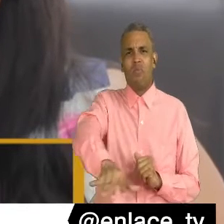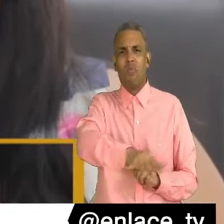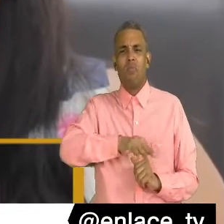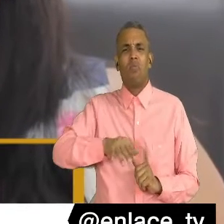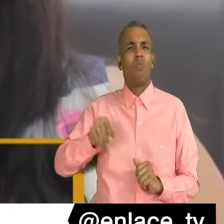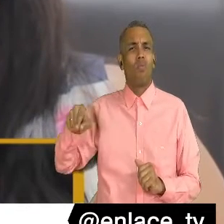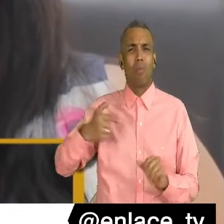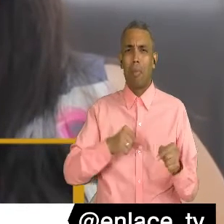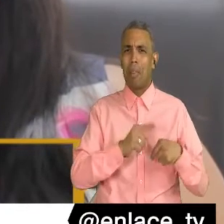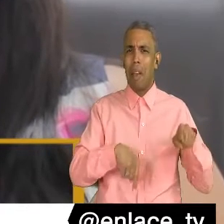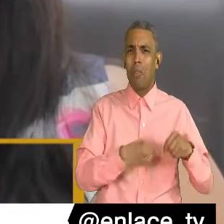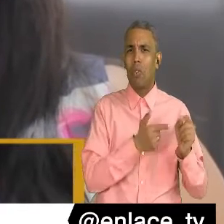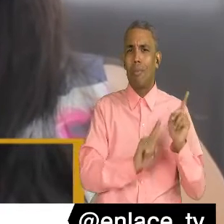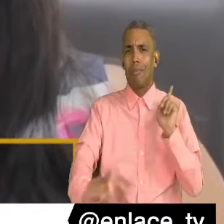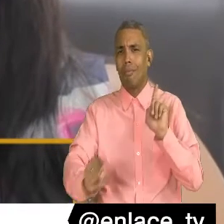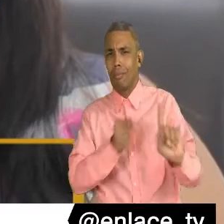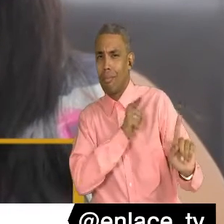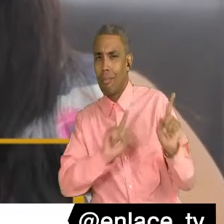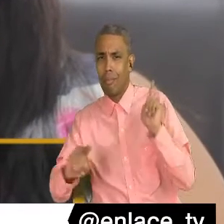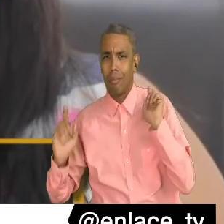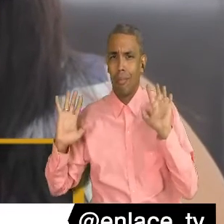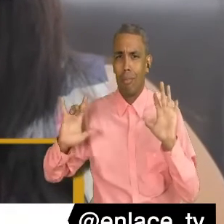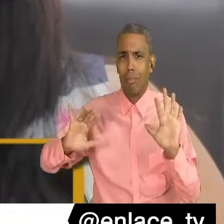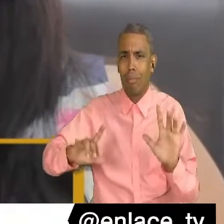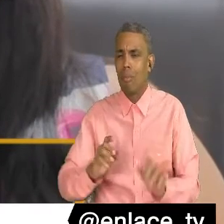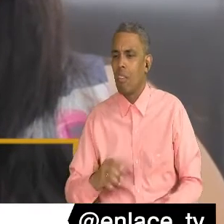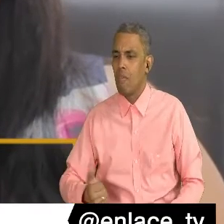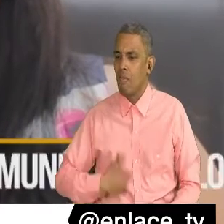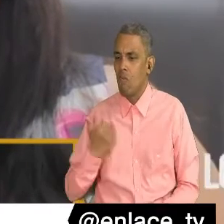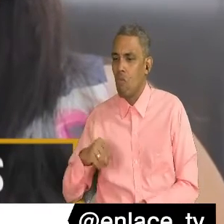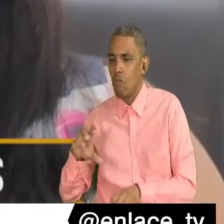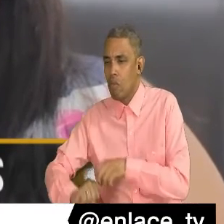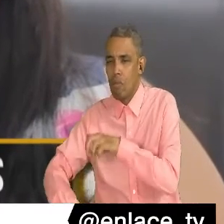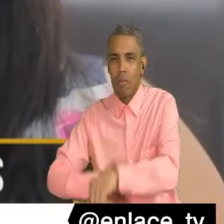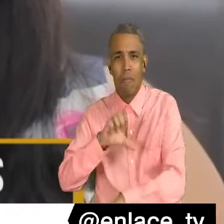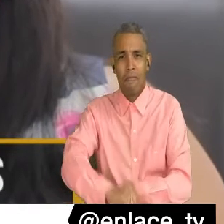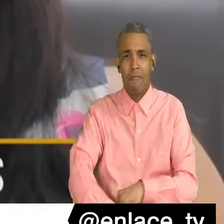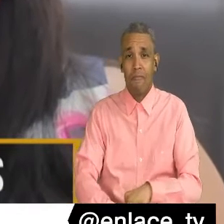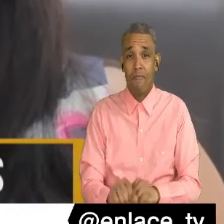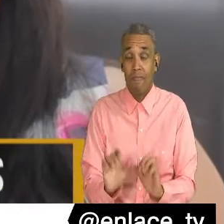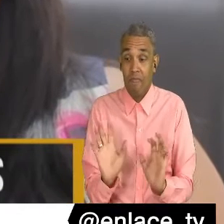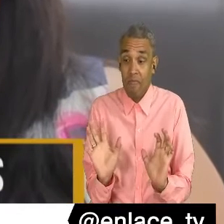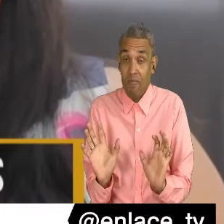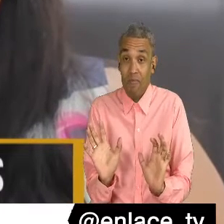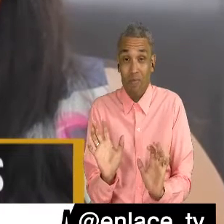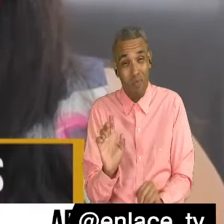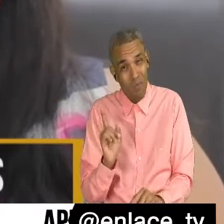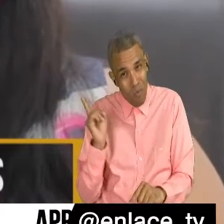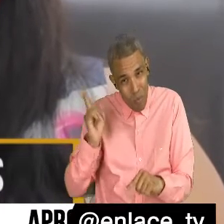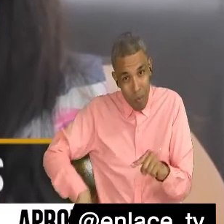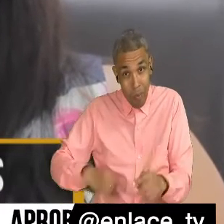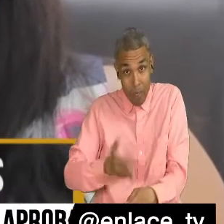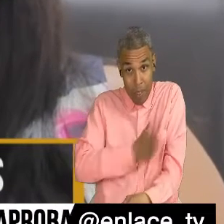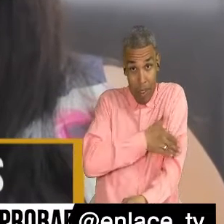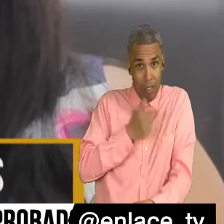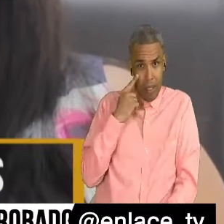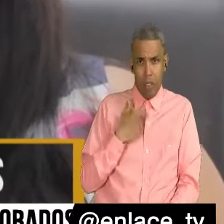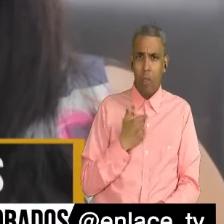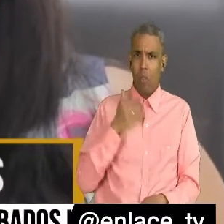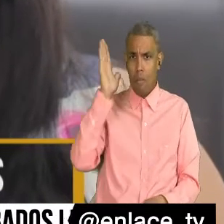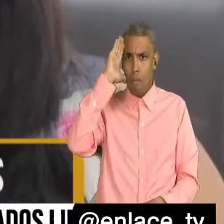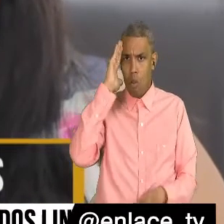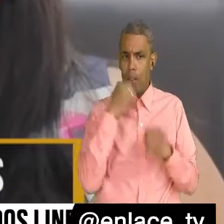este lote. Desde la Secretaría de Gobierno, pues tuvimos el llamado en apoyo con la policía, porque